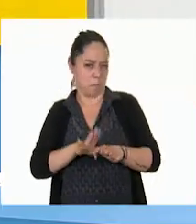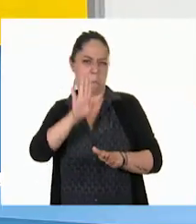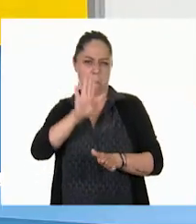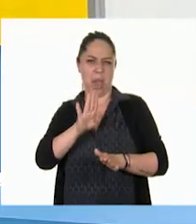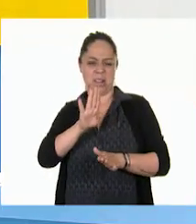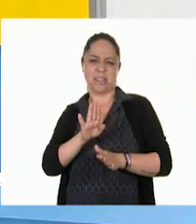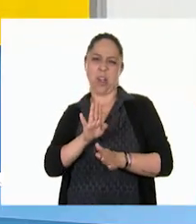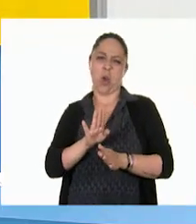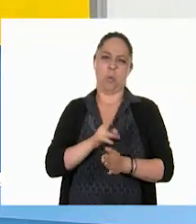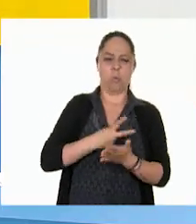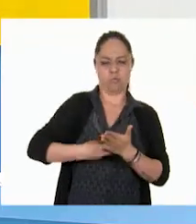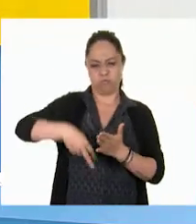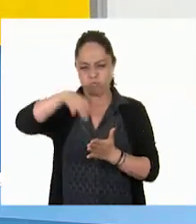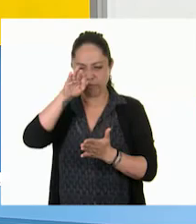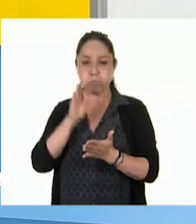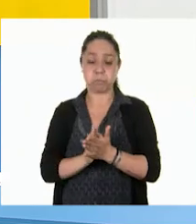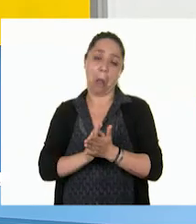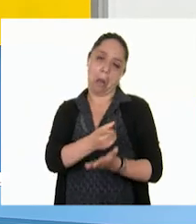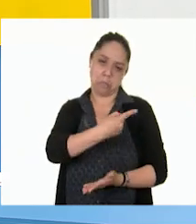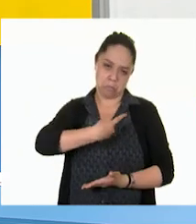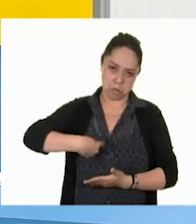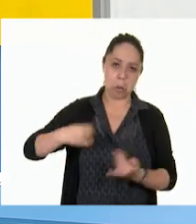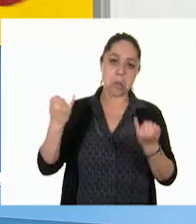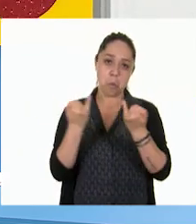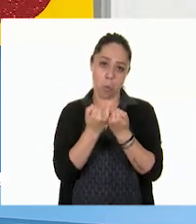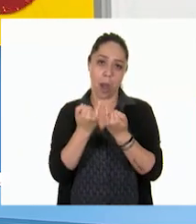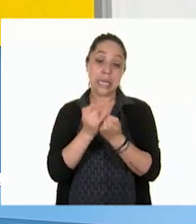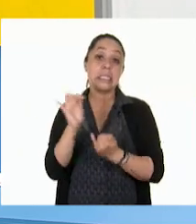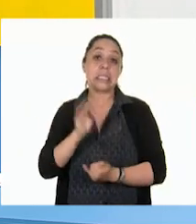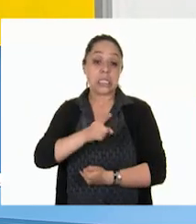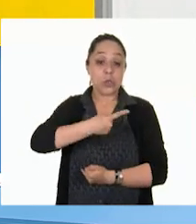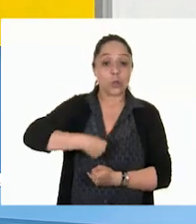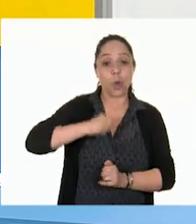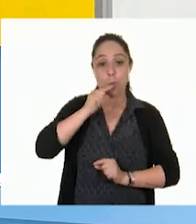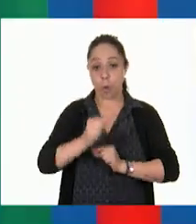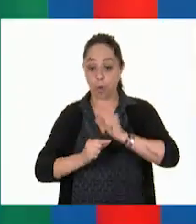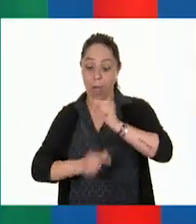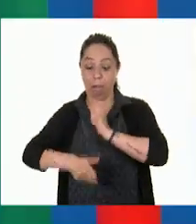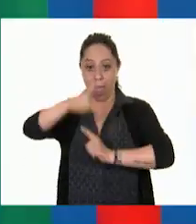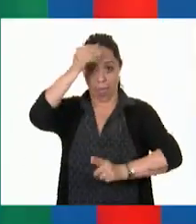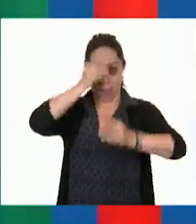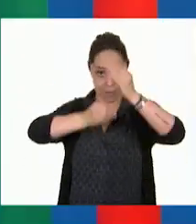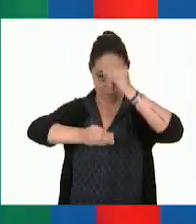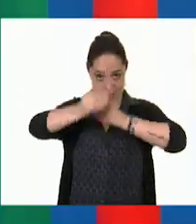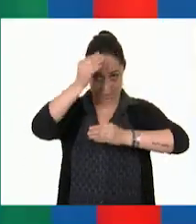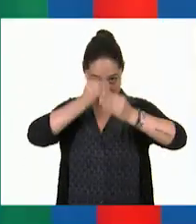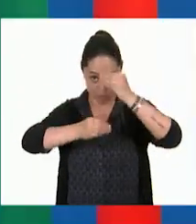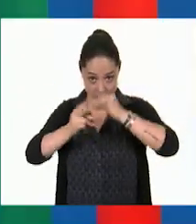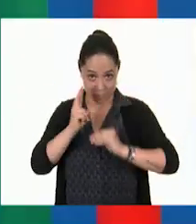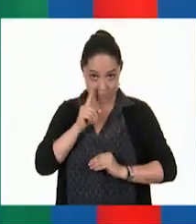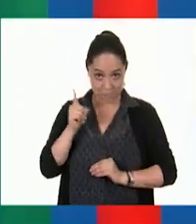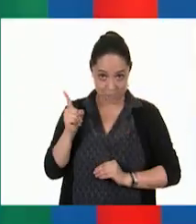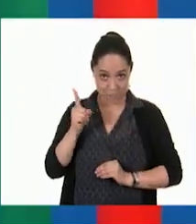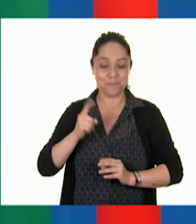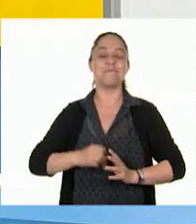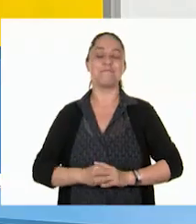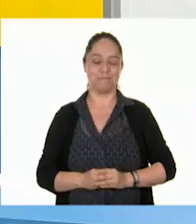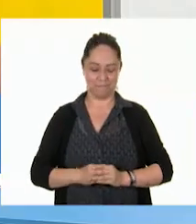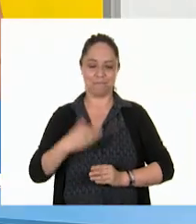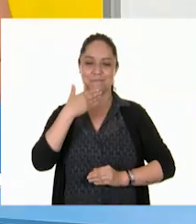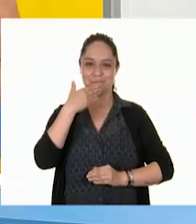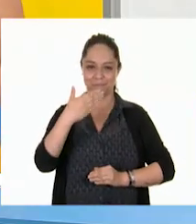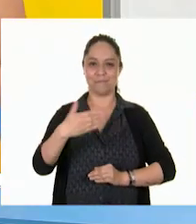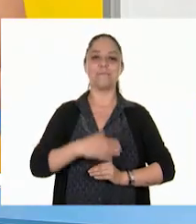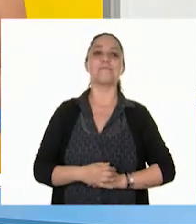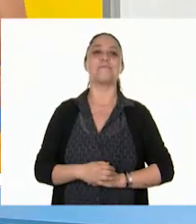si en los pequeños actos aprendemos a ser justos. Ah, bueno, eso sí, es muy cierto, muy cierto. Muy bien, pues de